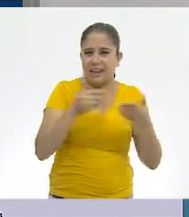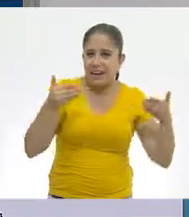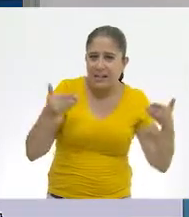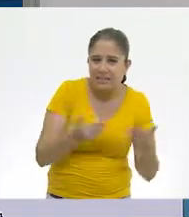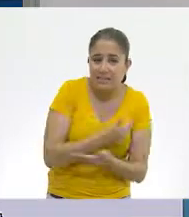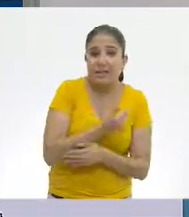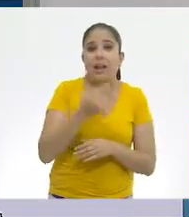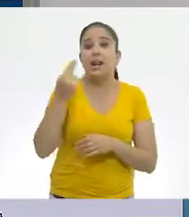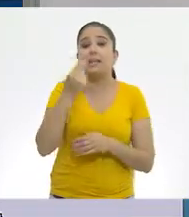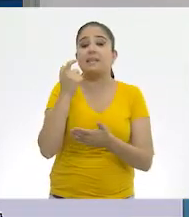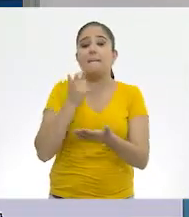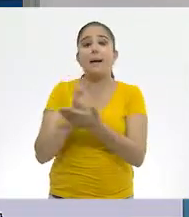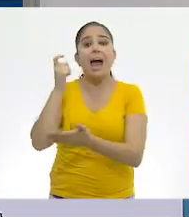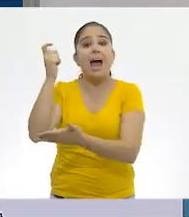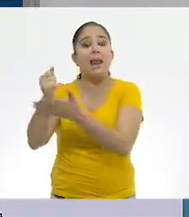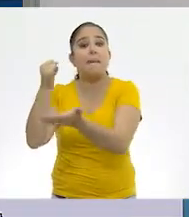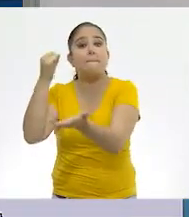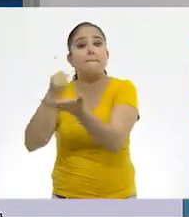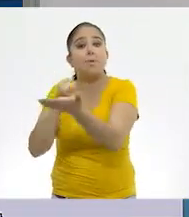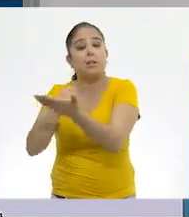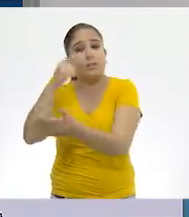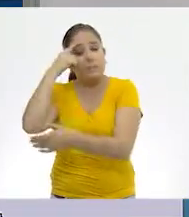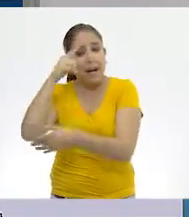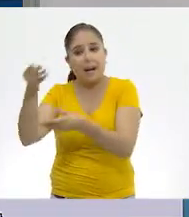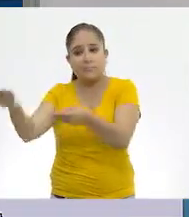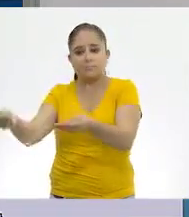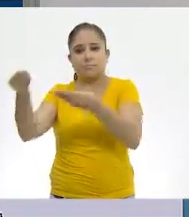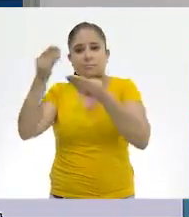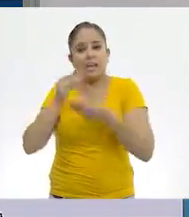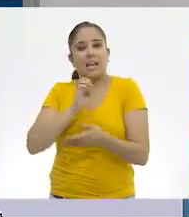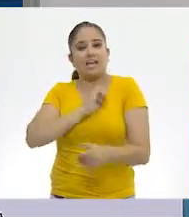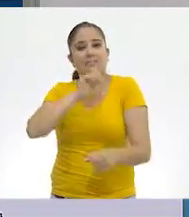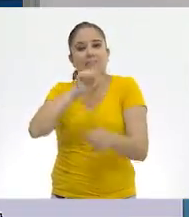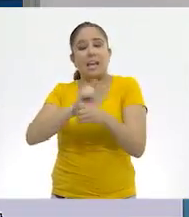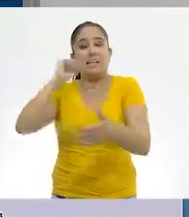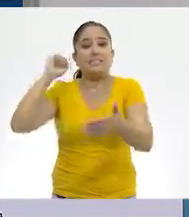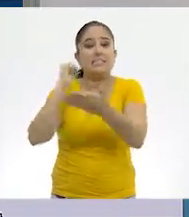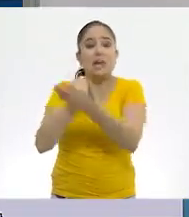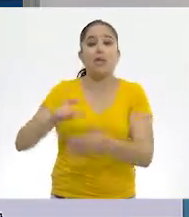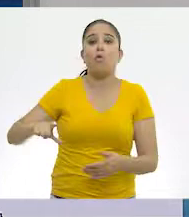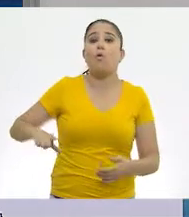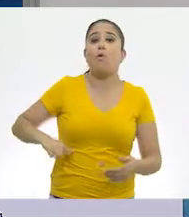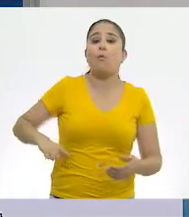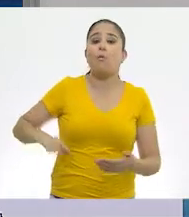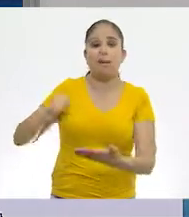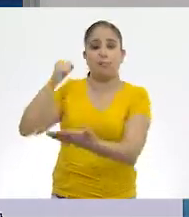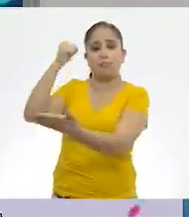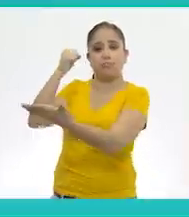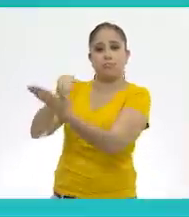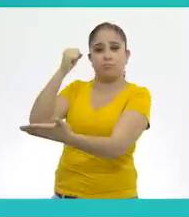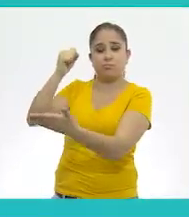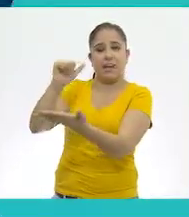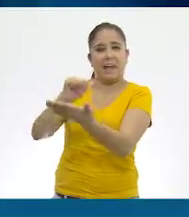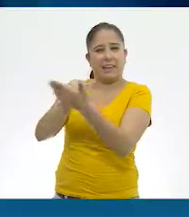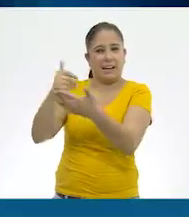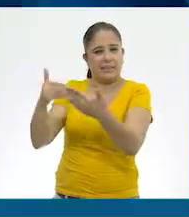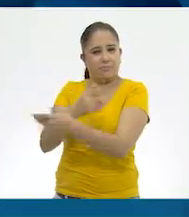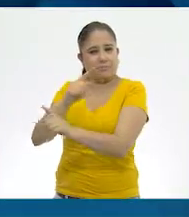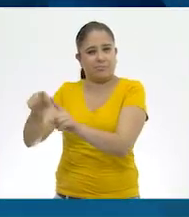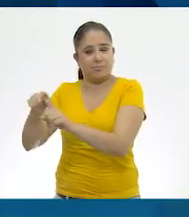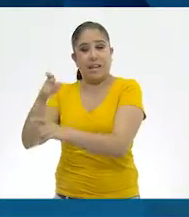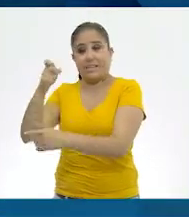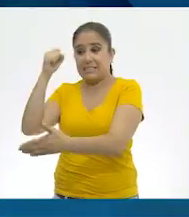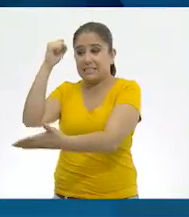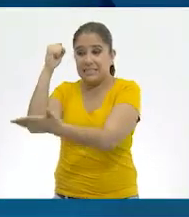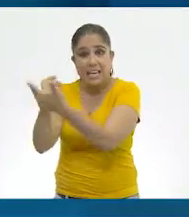era necesario pagar un impuesto para conseguir un papel especial que tenía el sello del gobierno. Y era solo sobre este papel, con el sello oficial,